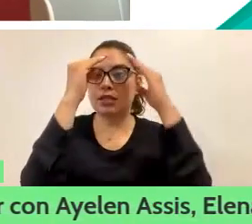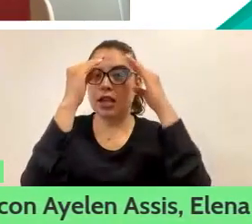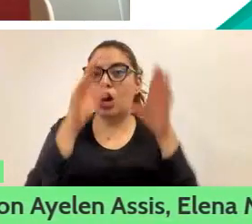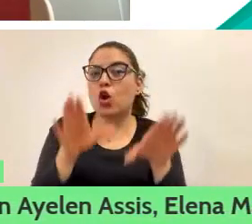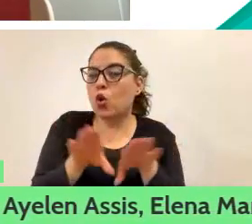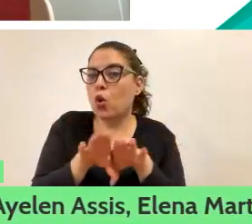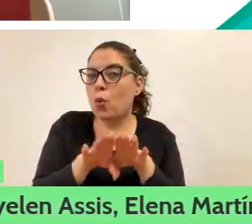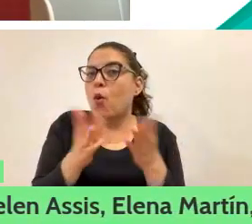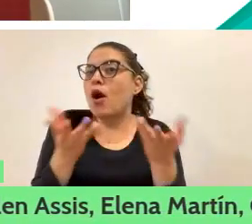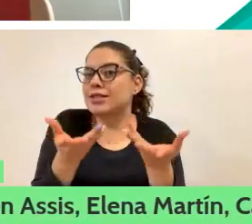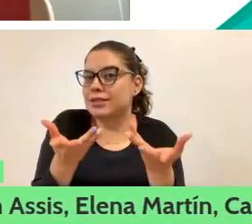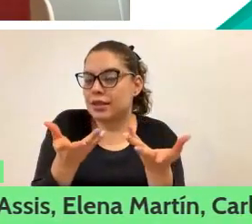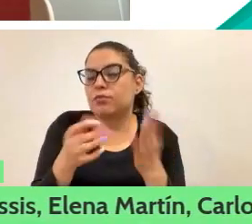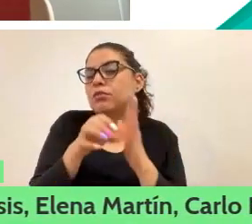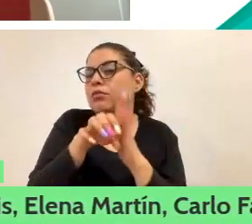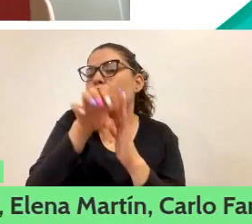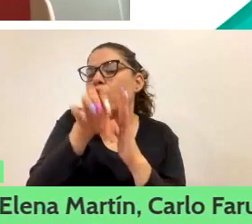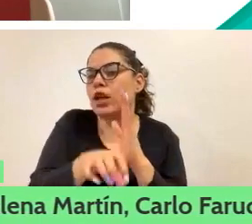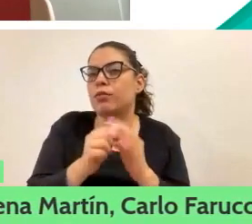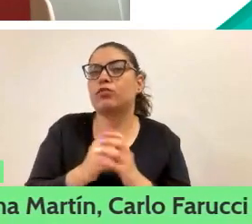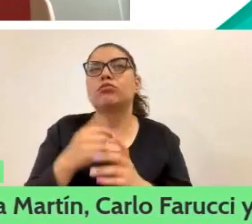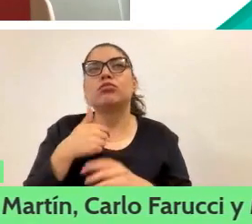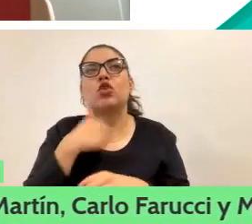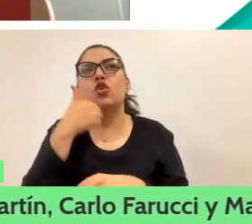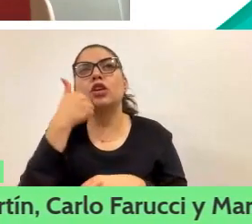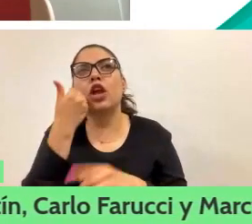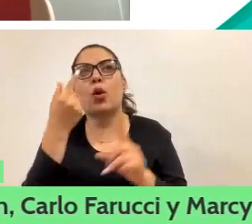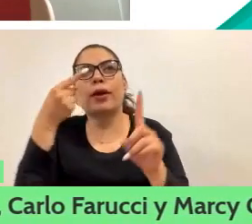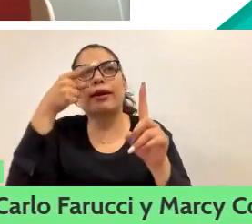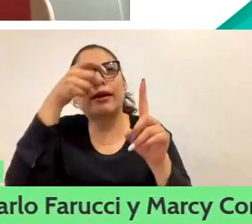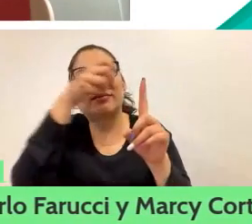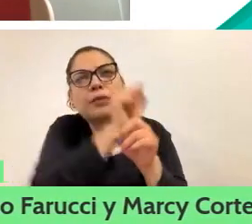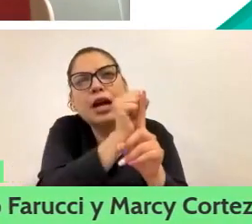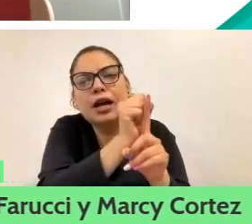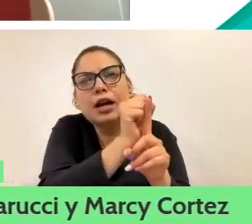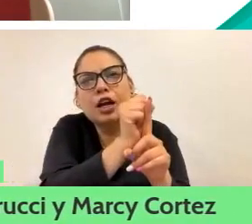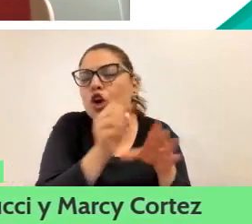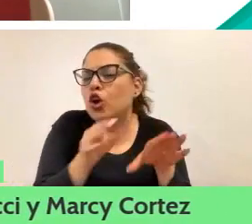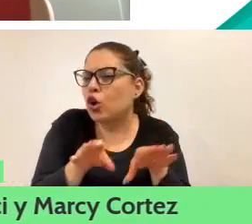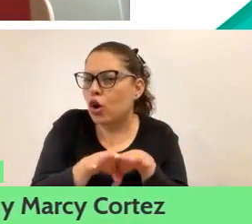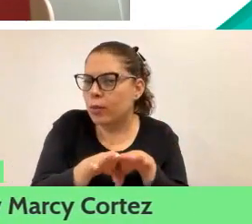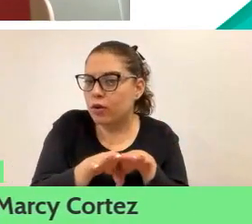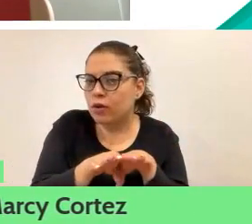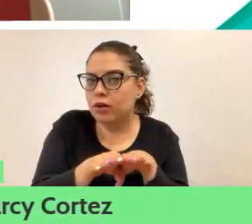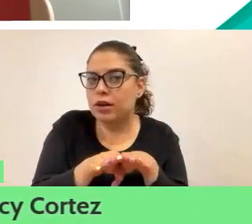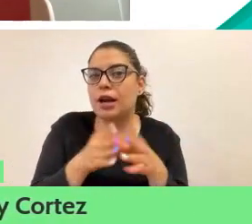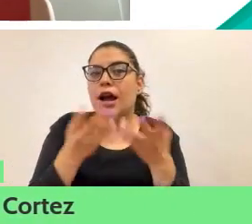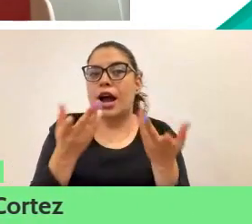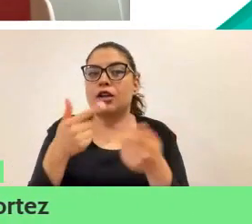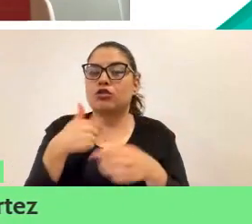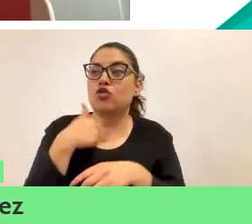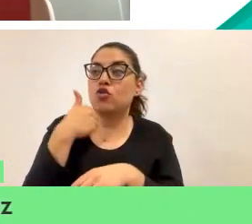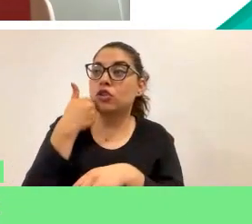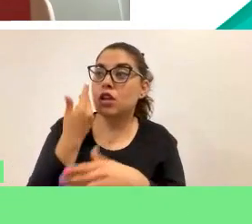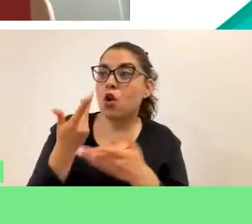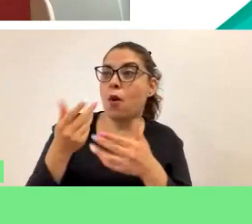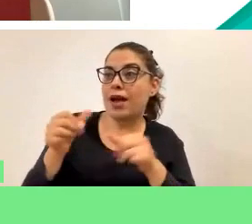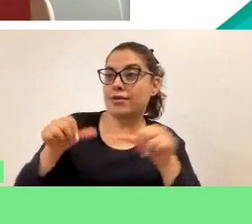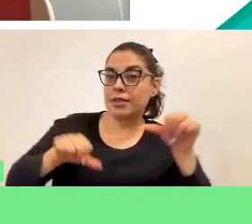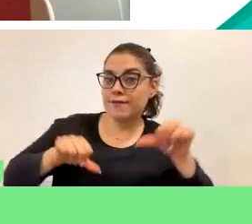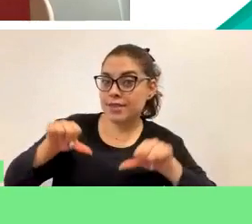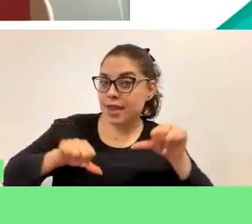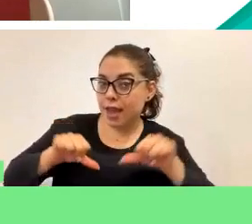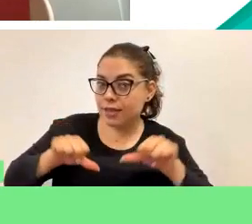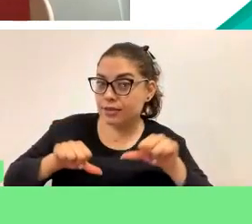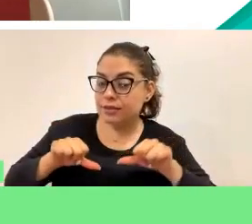este objetivo, ¿qué necesitamos hacer? Todas estas tareas. Para poder llegar a hacer todas estas tareas, lo podemos hacer con el equipo